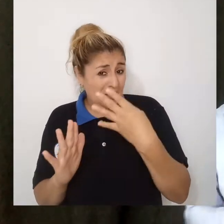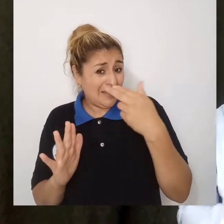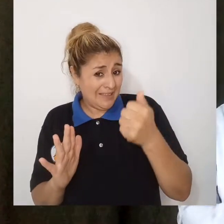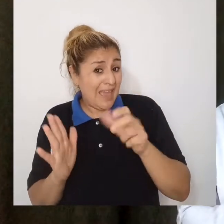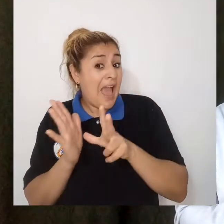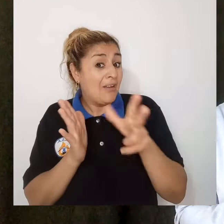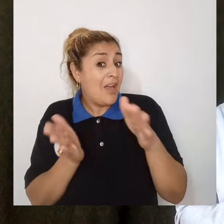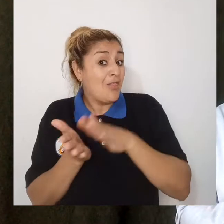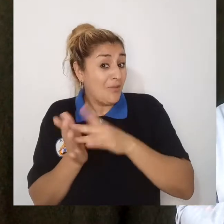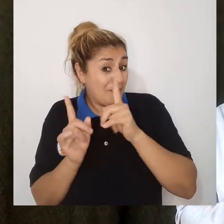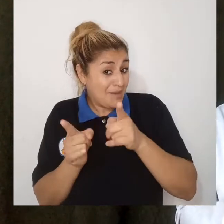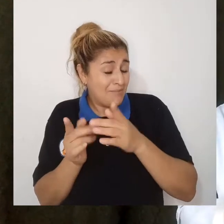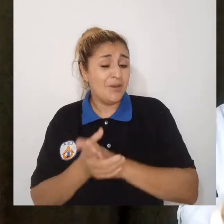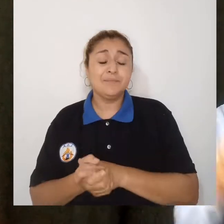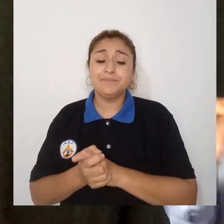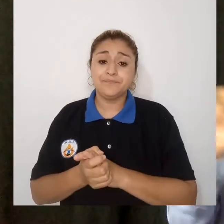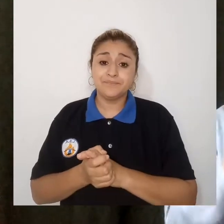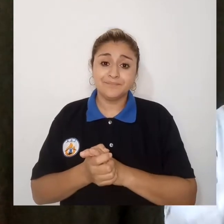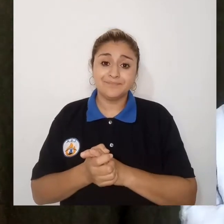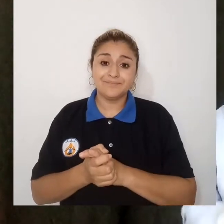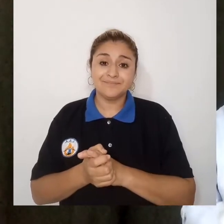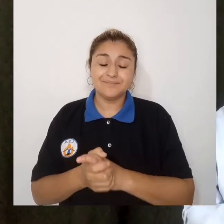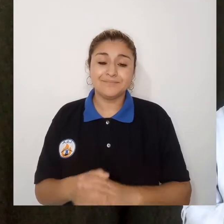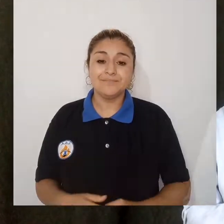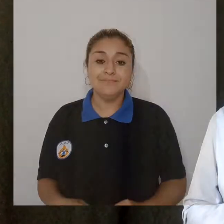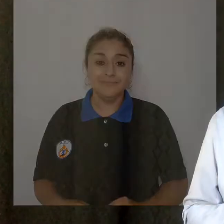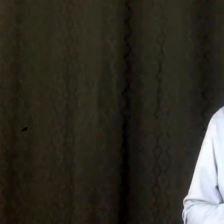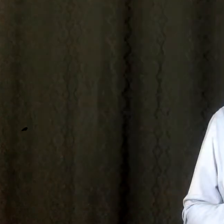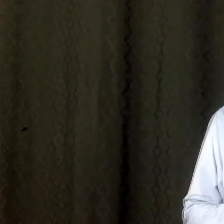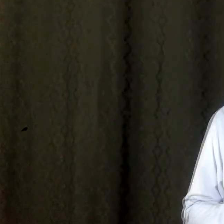leyendo hechos 2 veamos esto